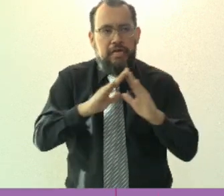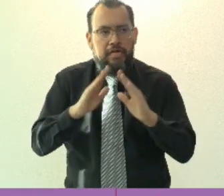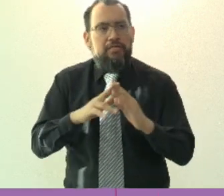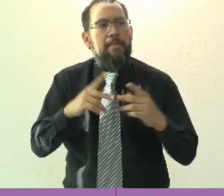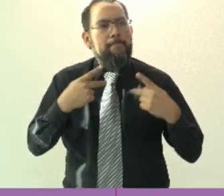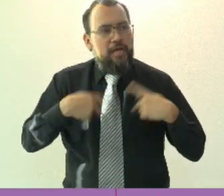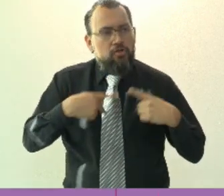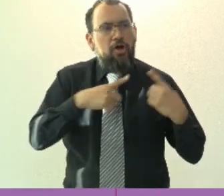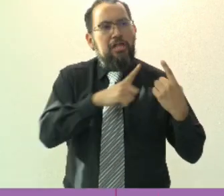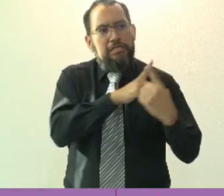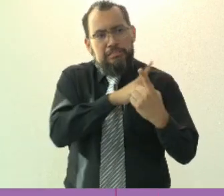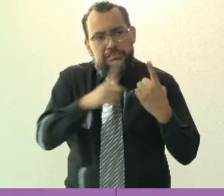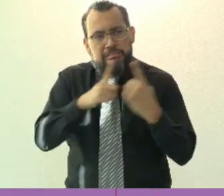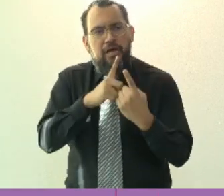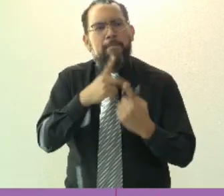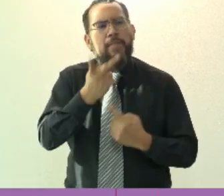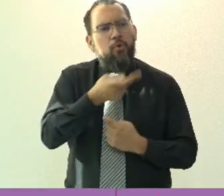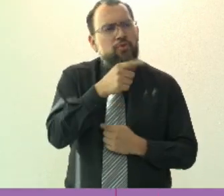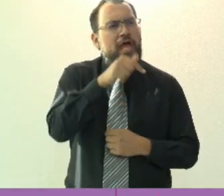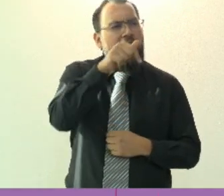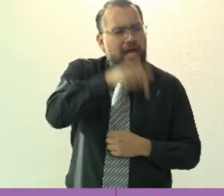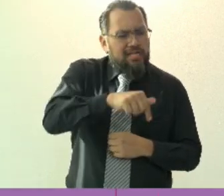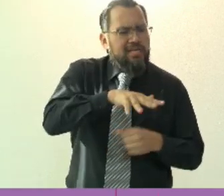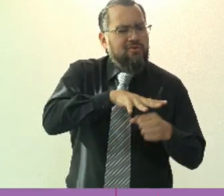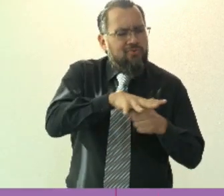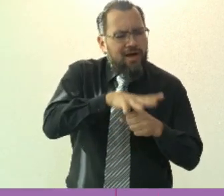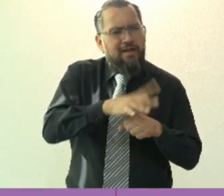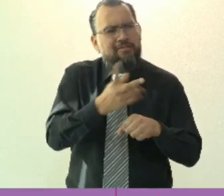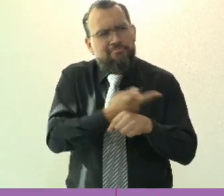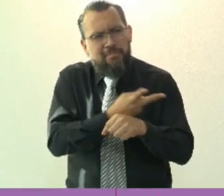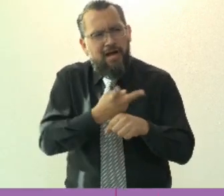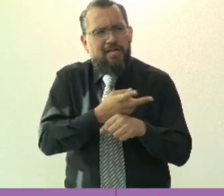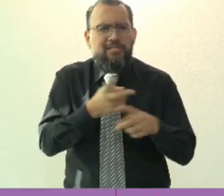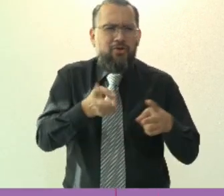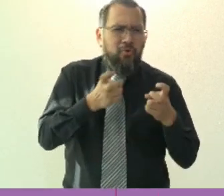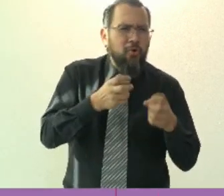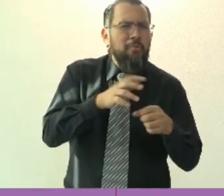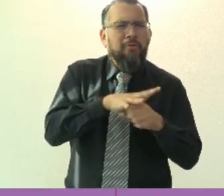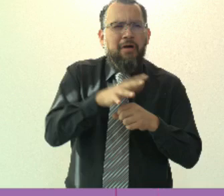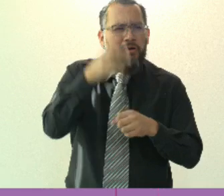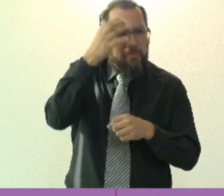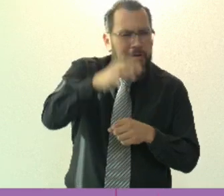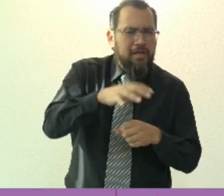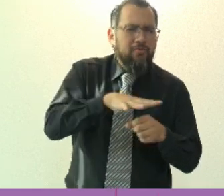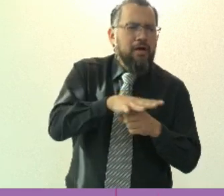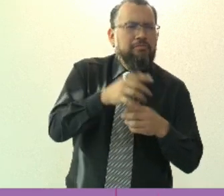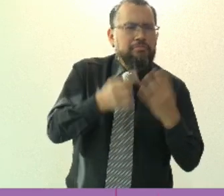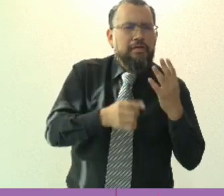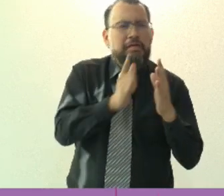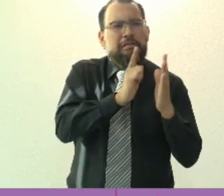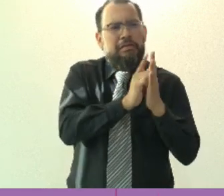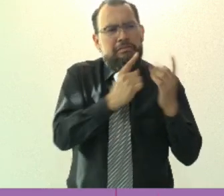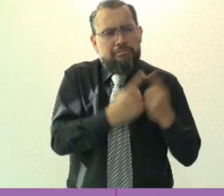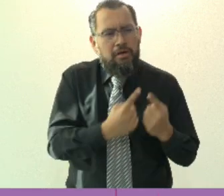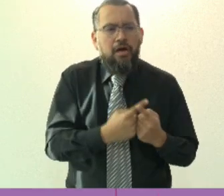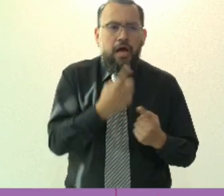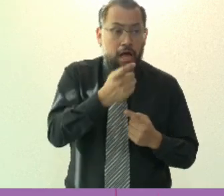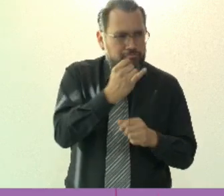a cara a preguntar qué delitos ocurren aquí, qué delitos ha visto usted en los últimos 6 meses y construir mapas